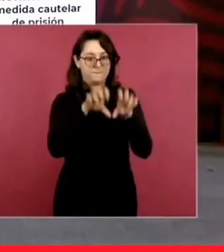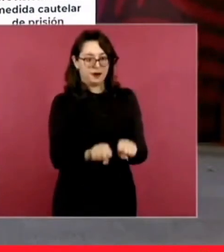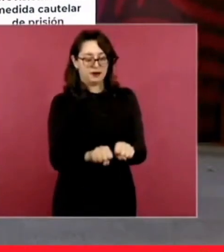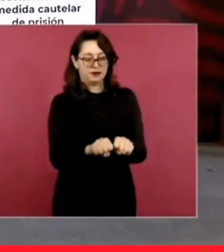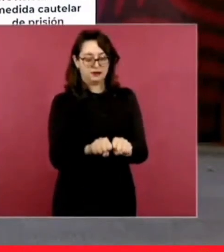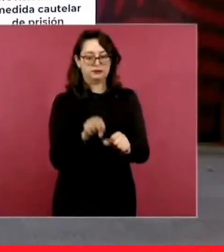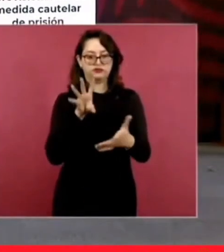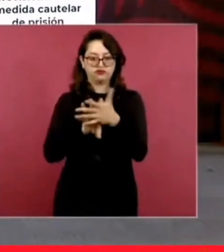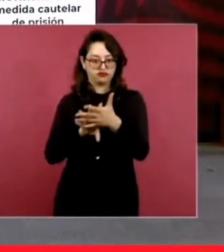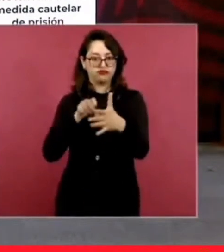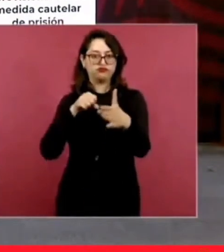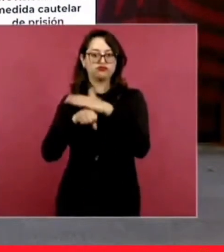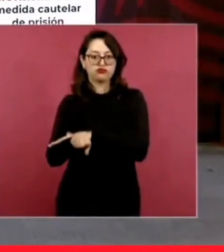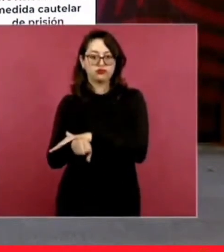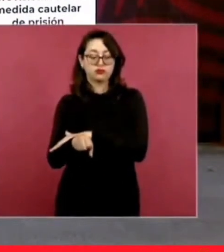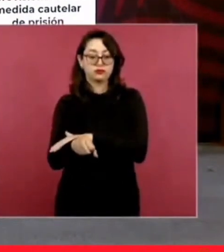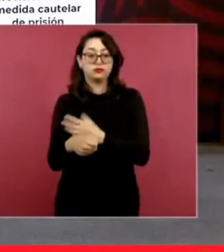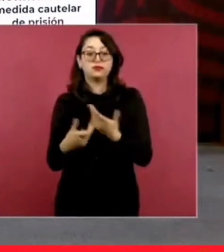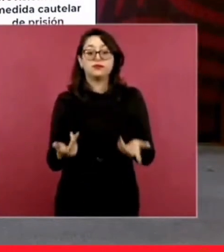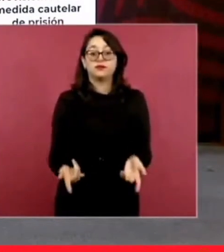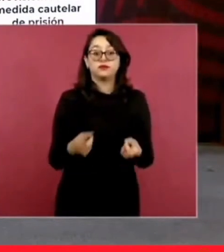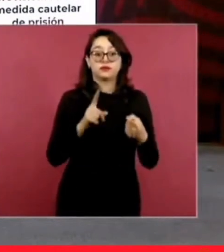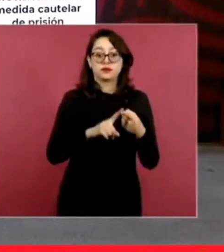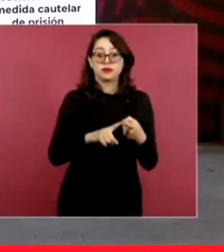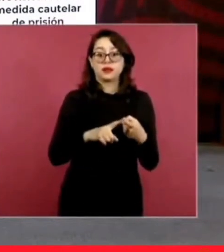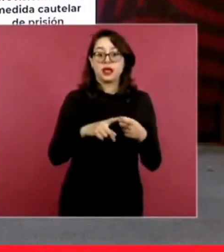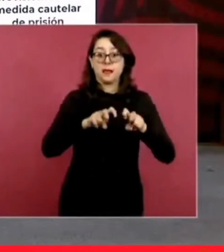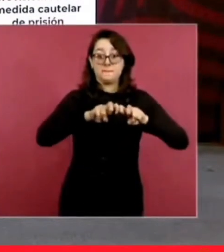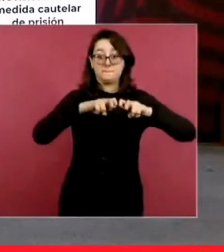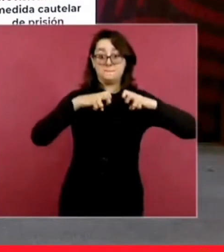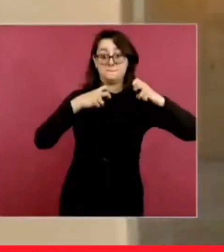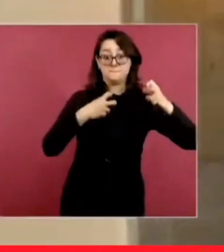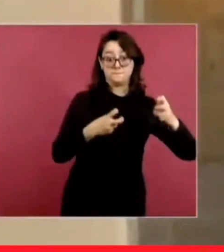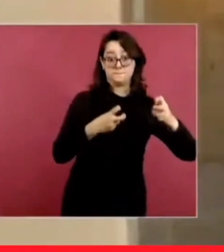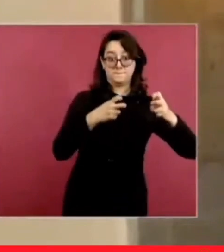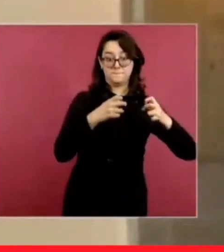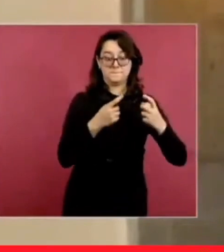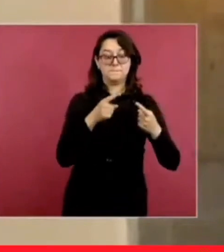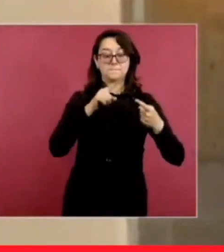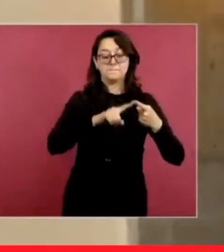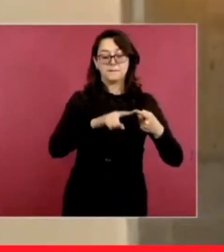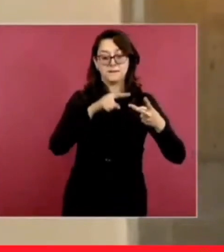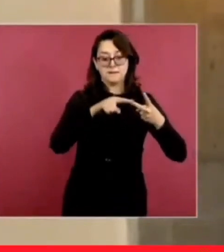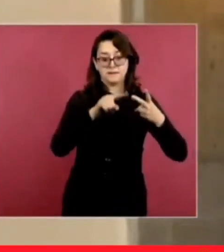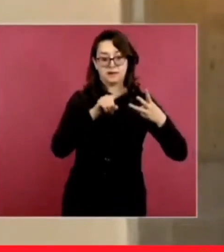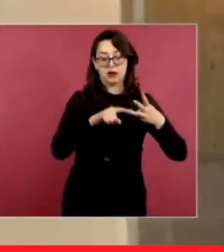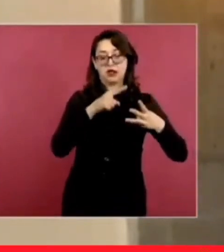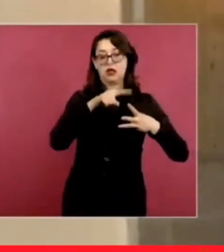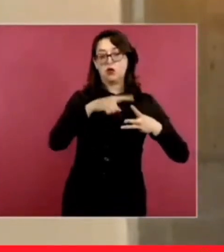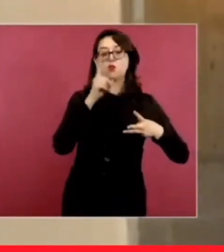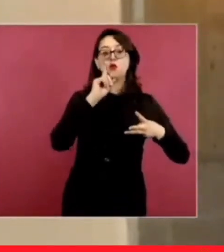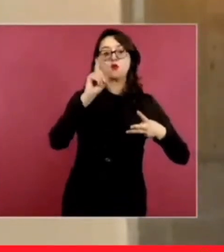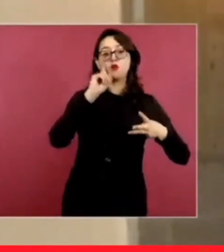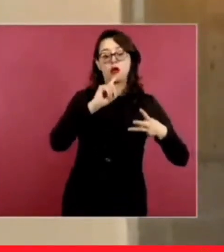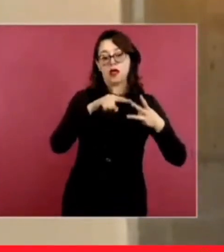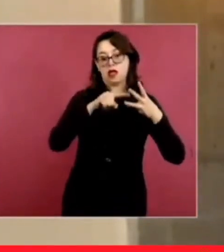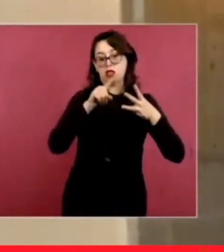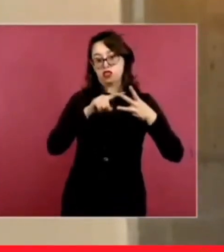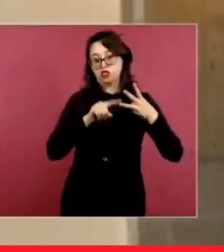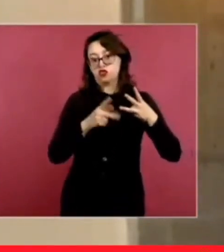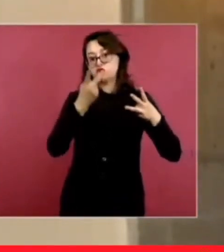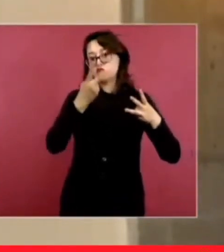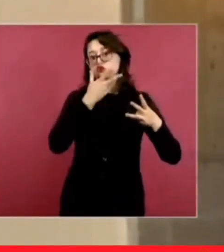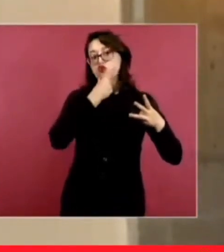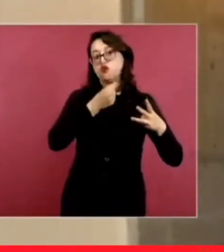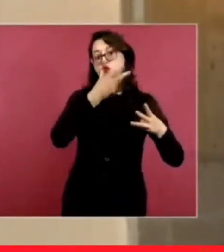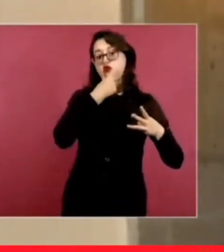Elisa Macrina Álvarez Castro, Reinaldo Manuel Reyes Rosas y Carlos López Cruz, del 10º Tribunal Colegiado